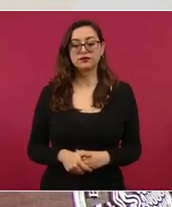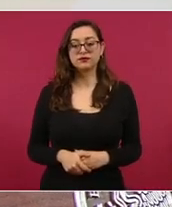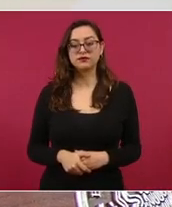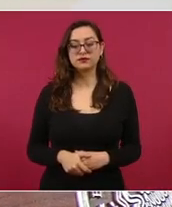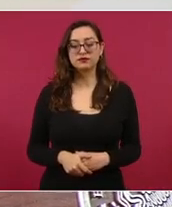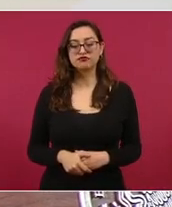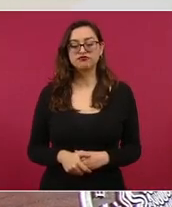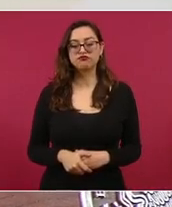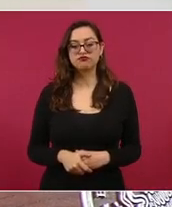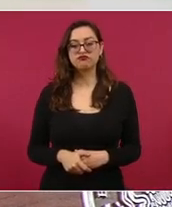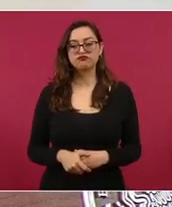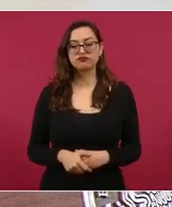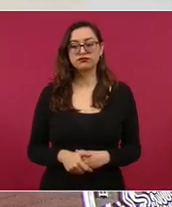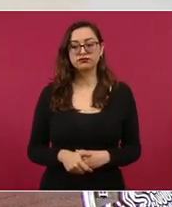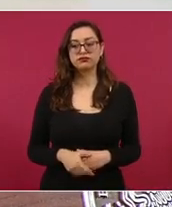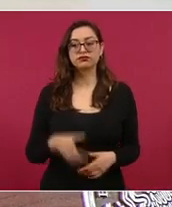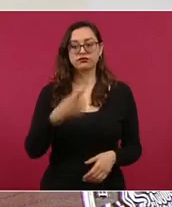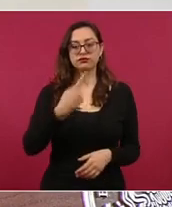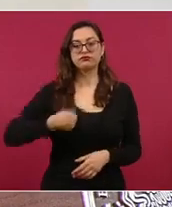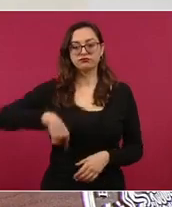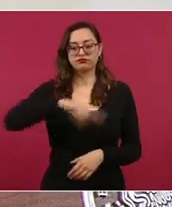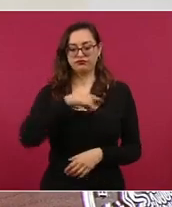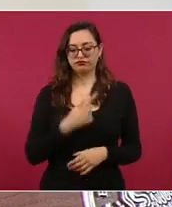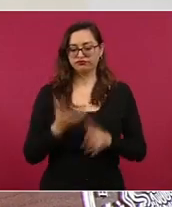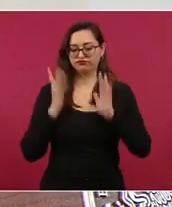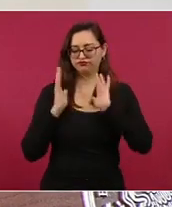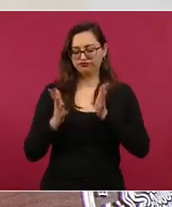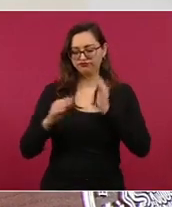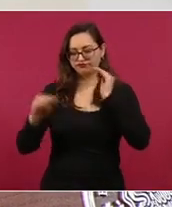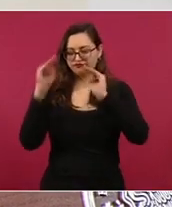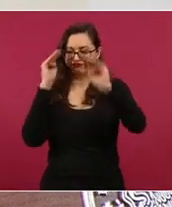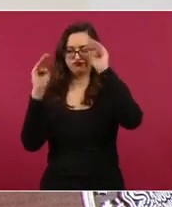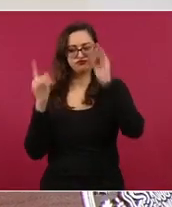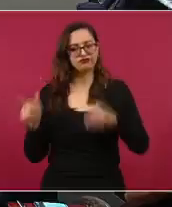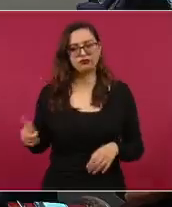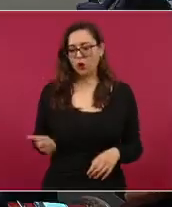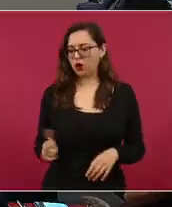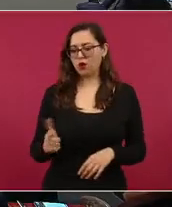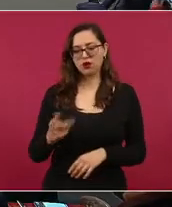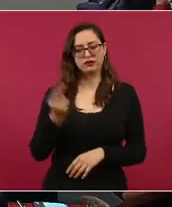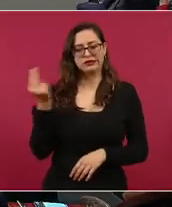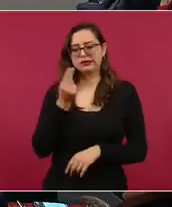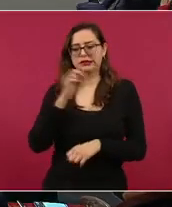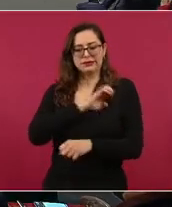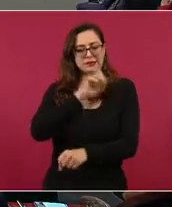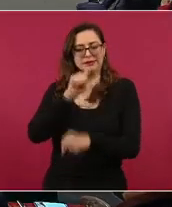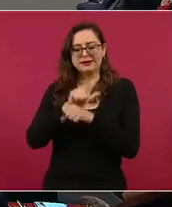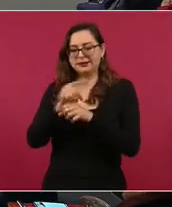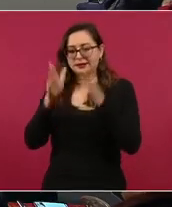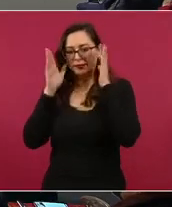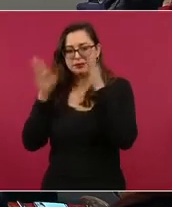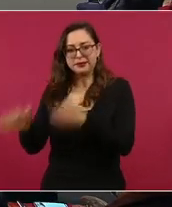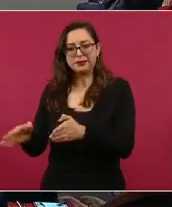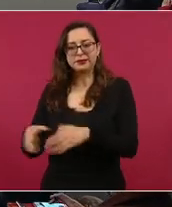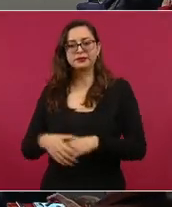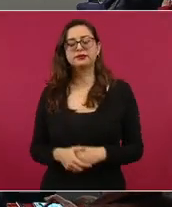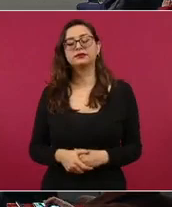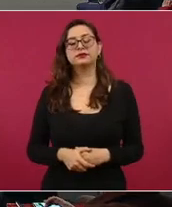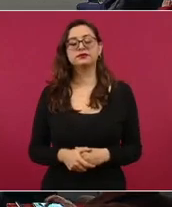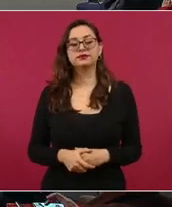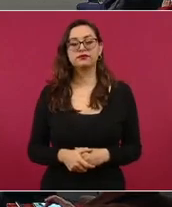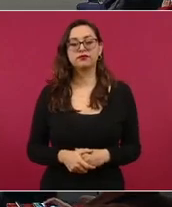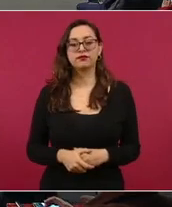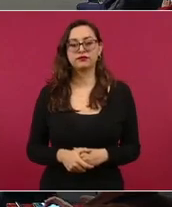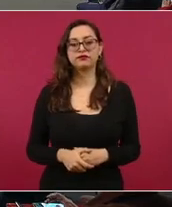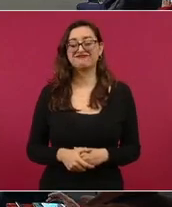definiendo una estrategia especial para Guanajuato. en el caso de Guanajuato